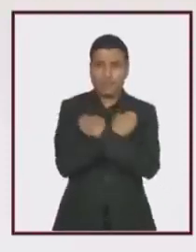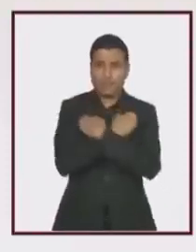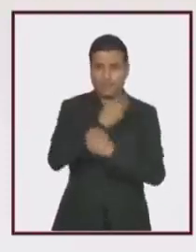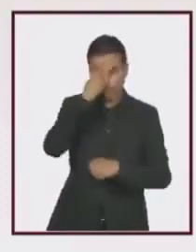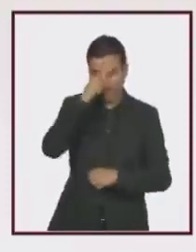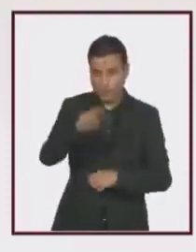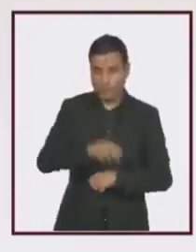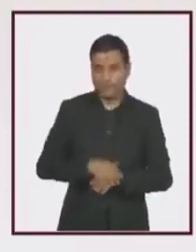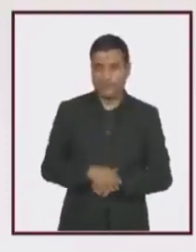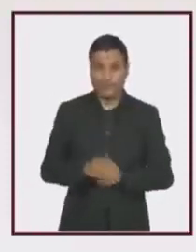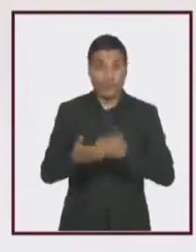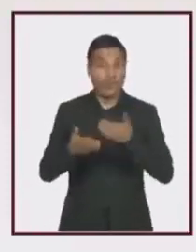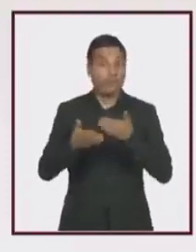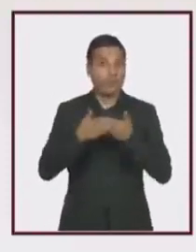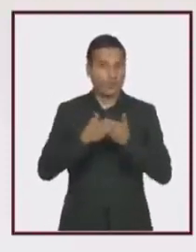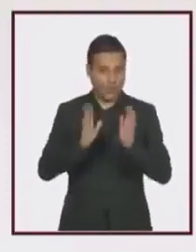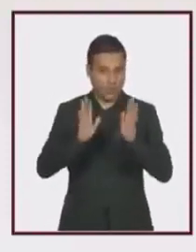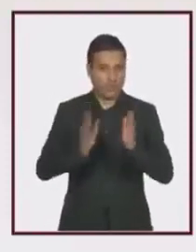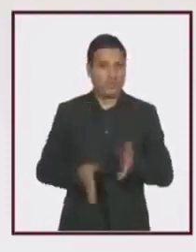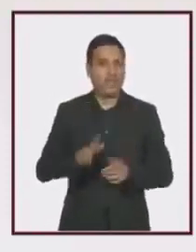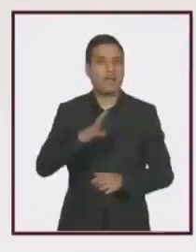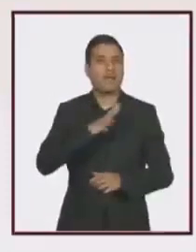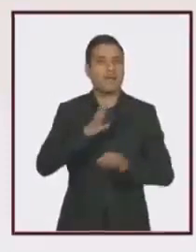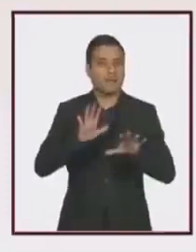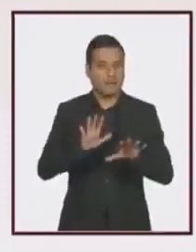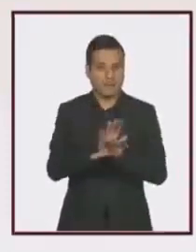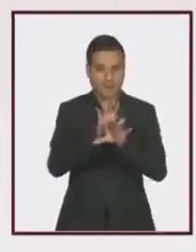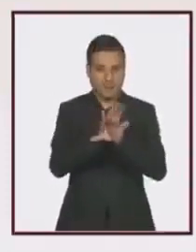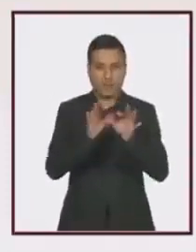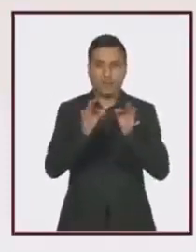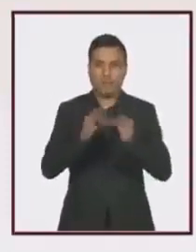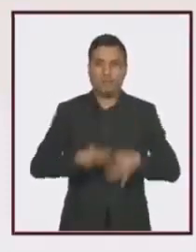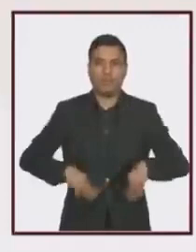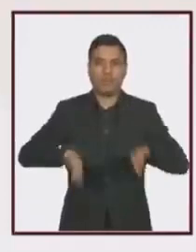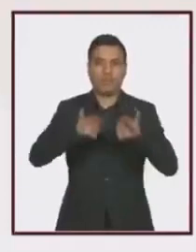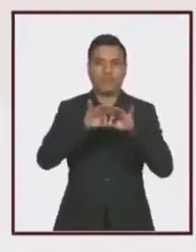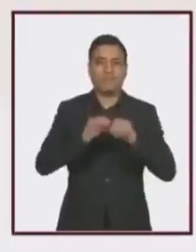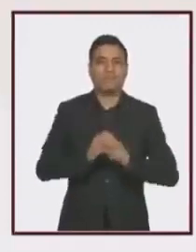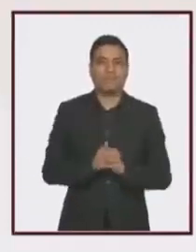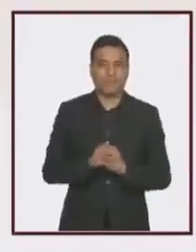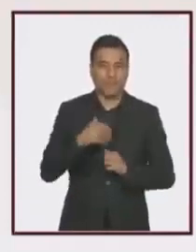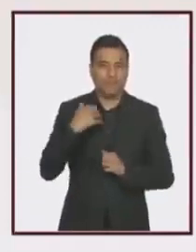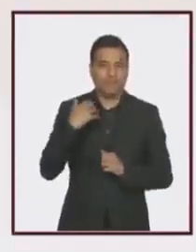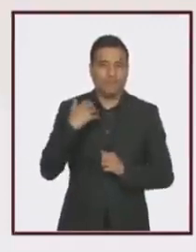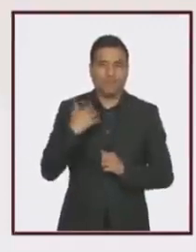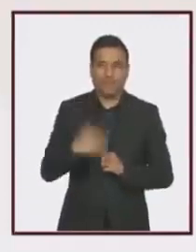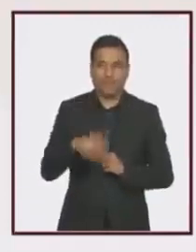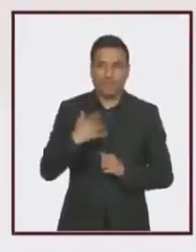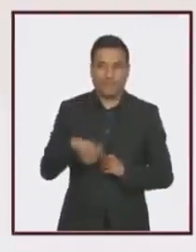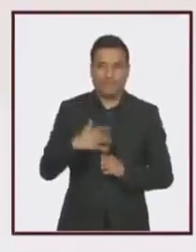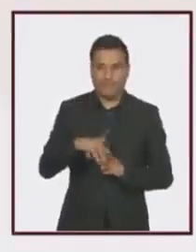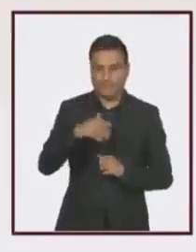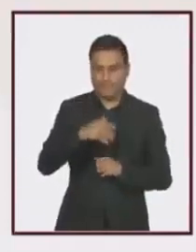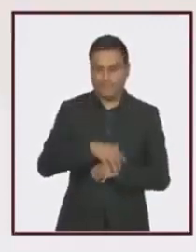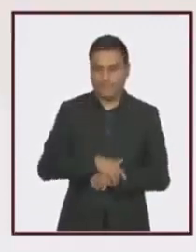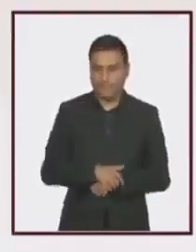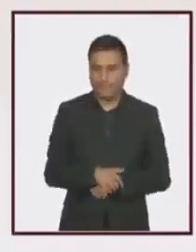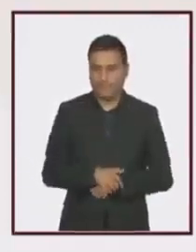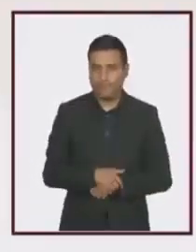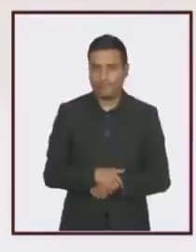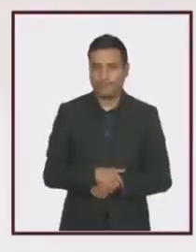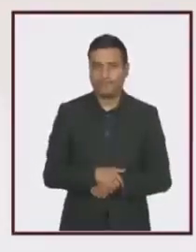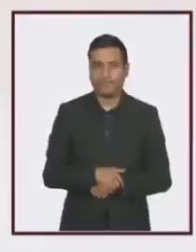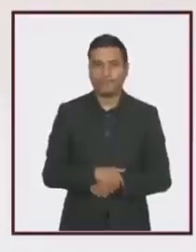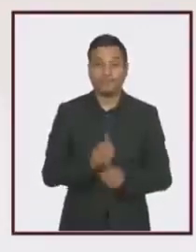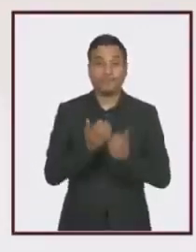se avecinan cambios revolucionarios importantes para toda una experiencia histórica que hemos tenido en educación en nuestro país.